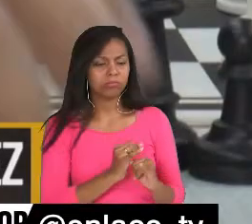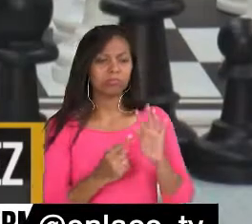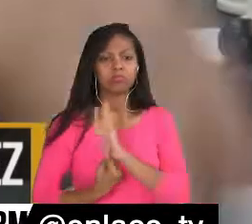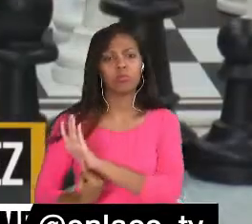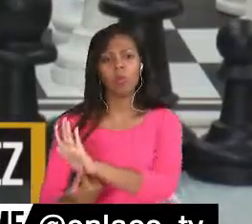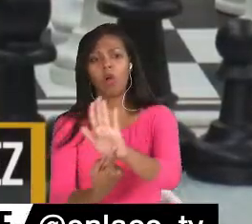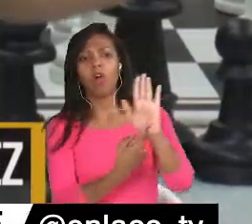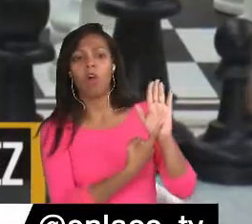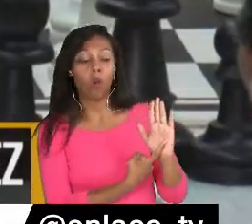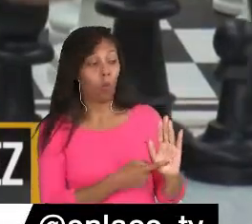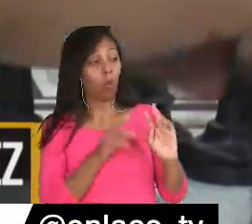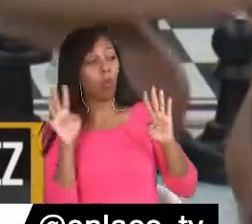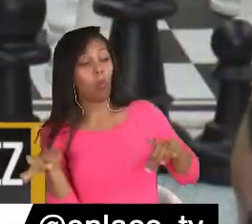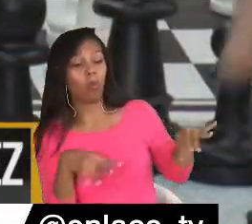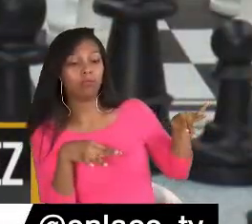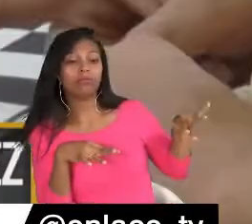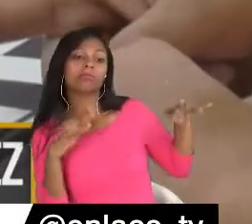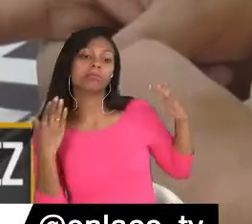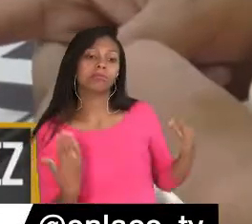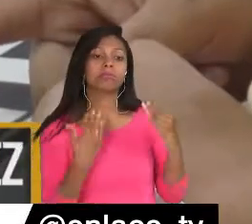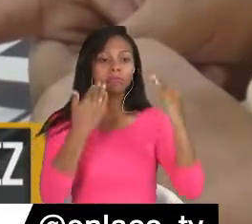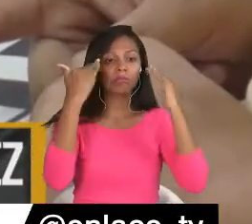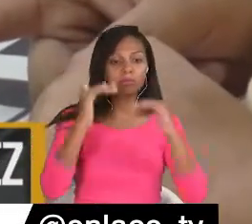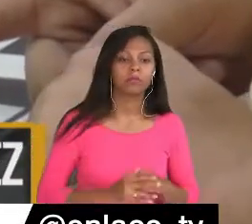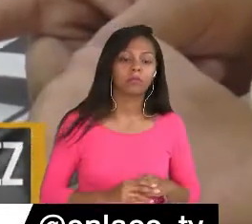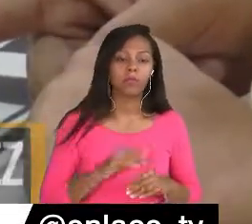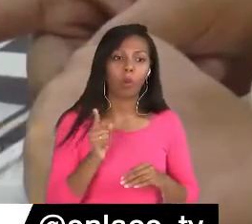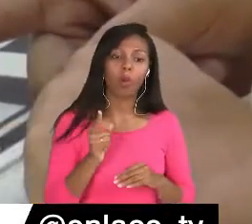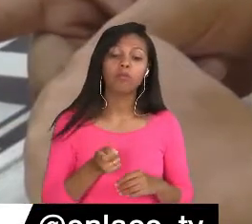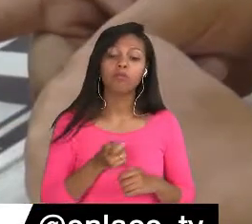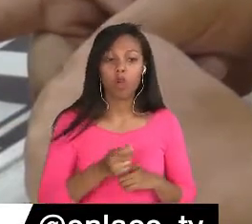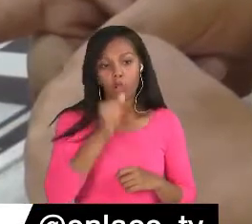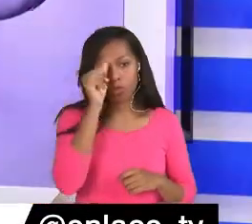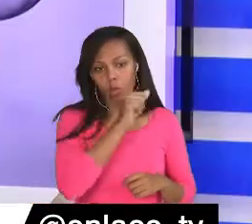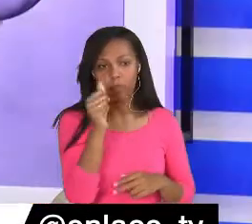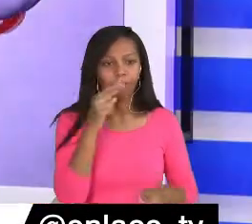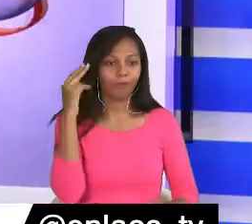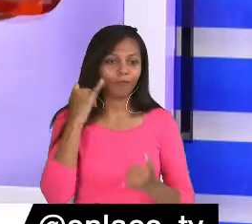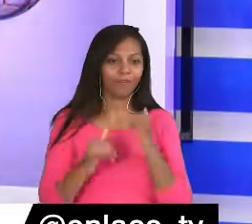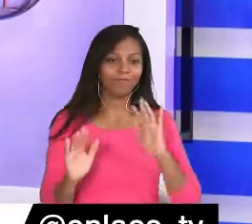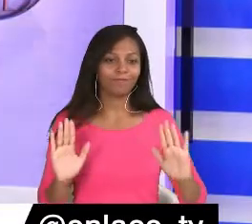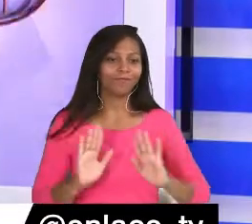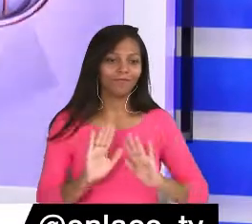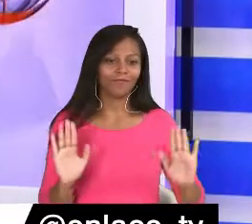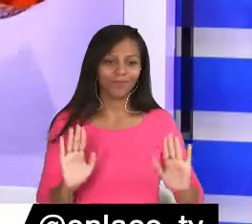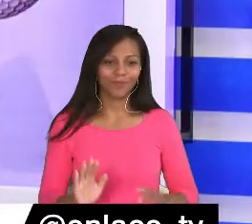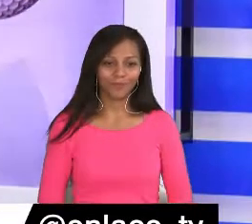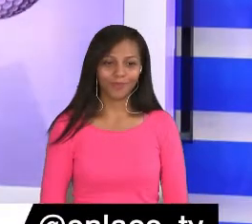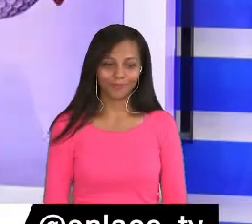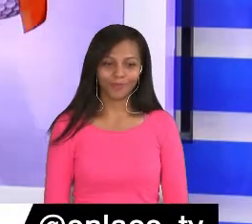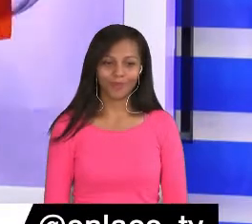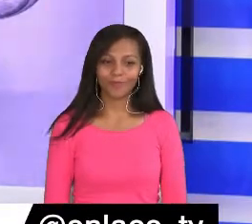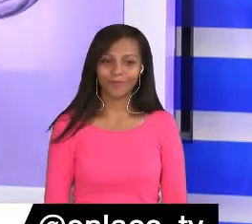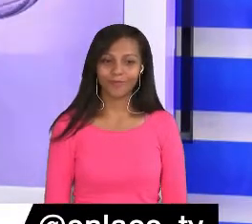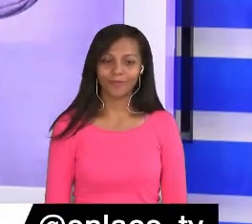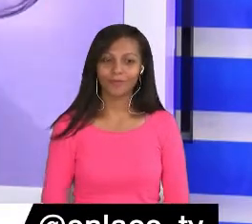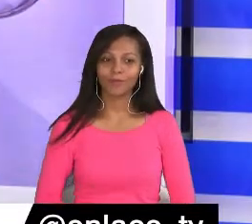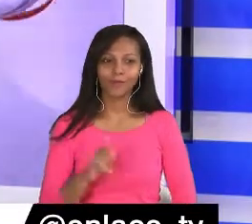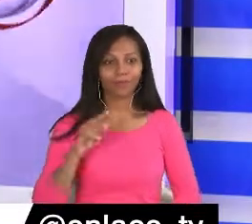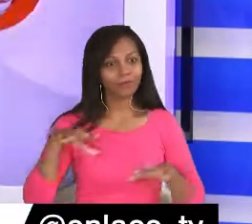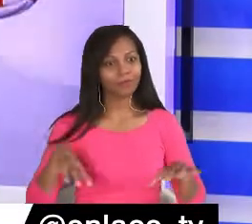torneo de talla internacional que tendrá su final el próximo domingo. de las actividades favoritas por